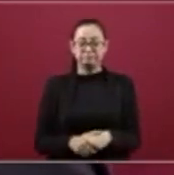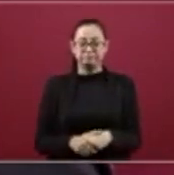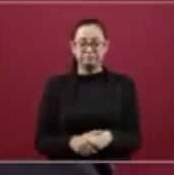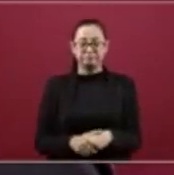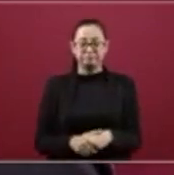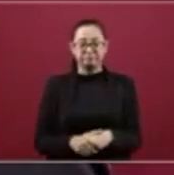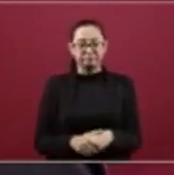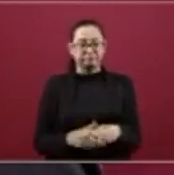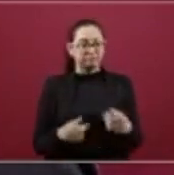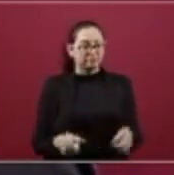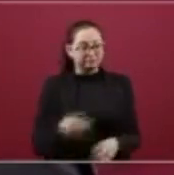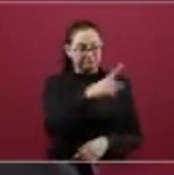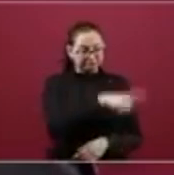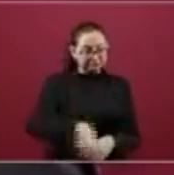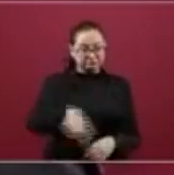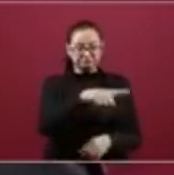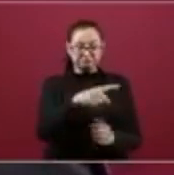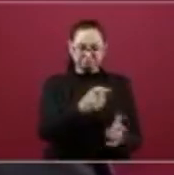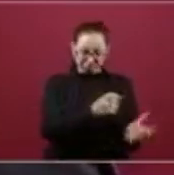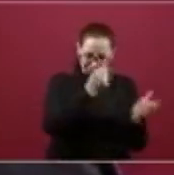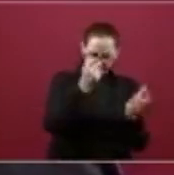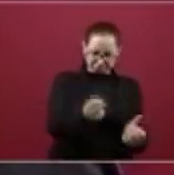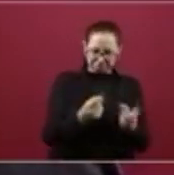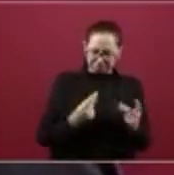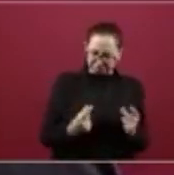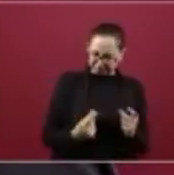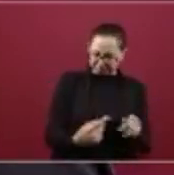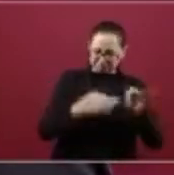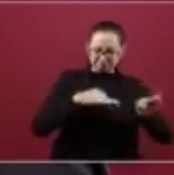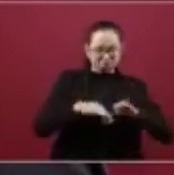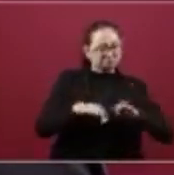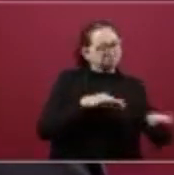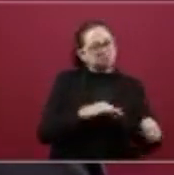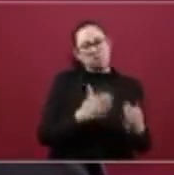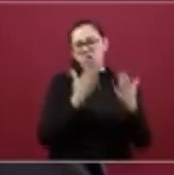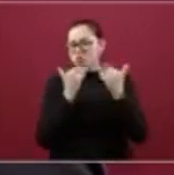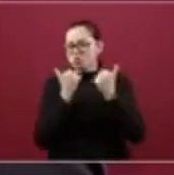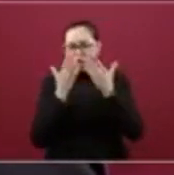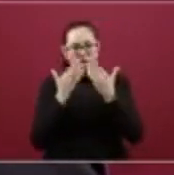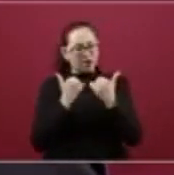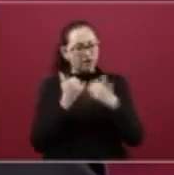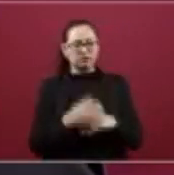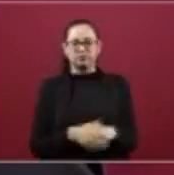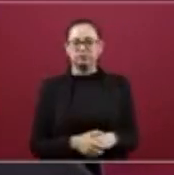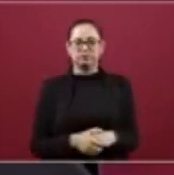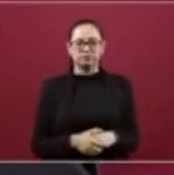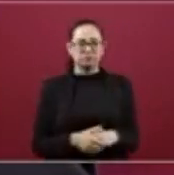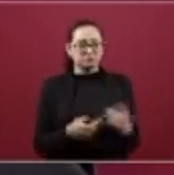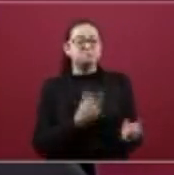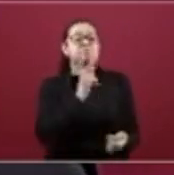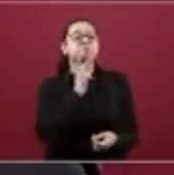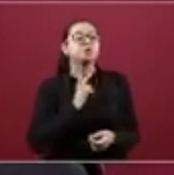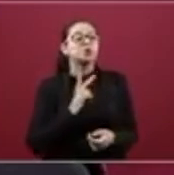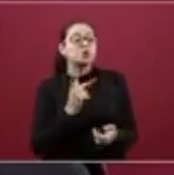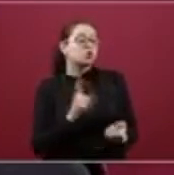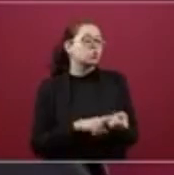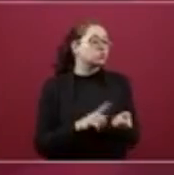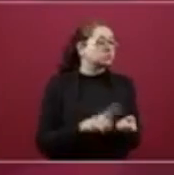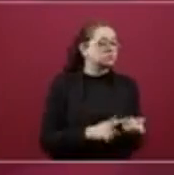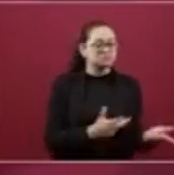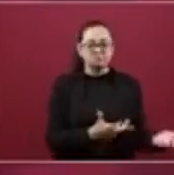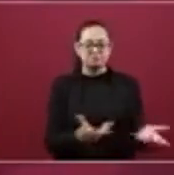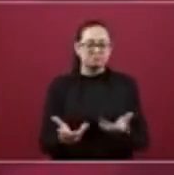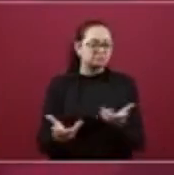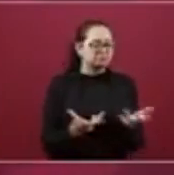No hay inversión suficiente y no han producido petróleo, no